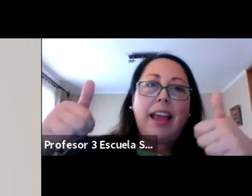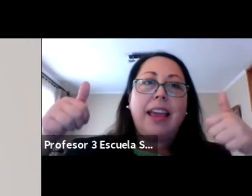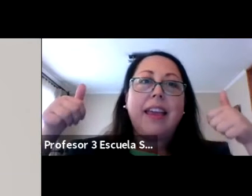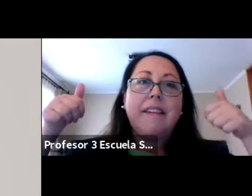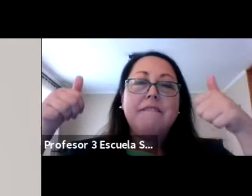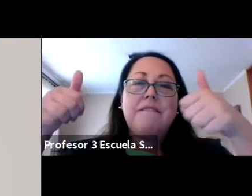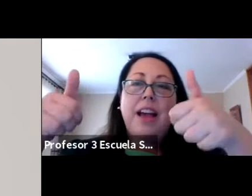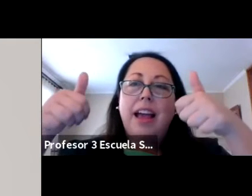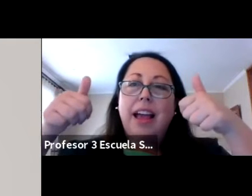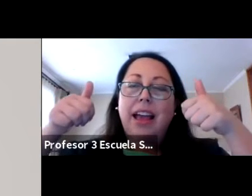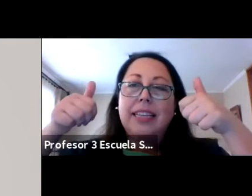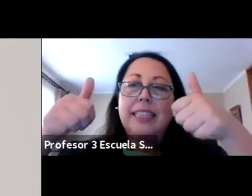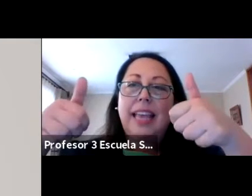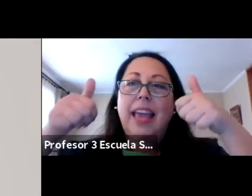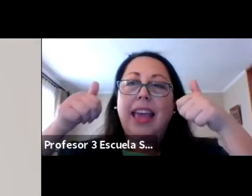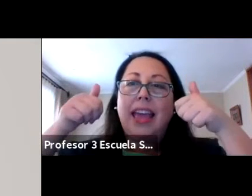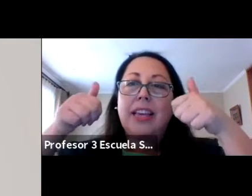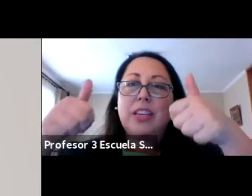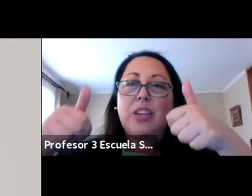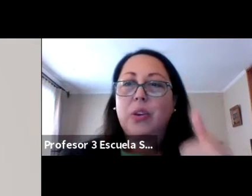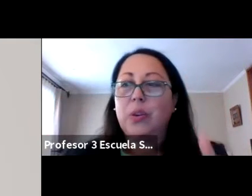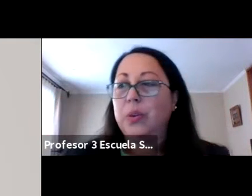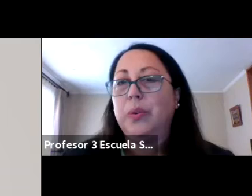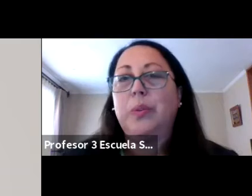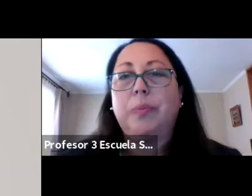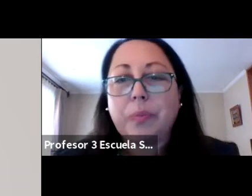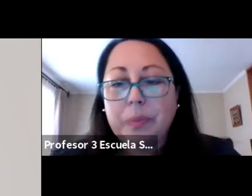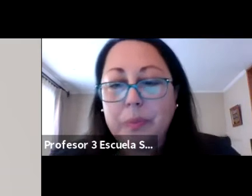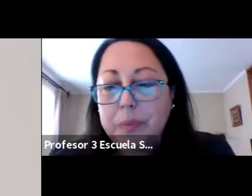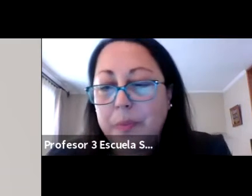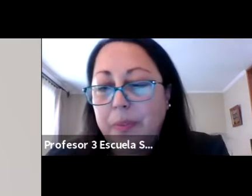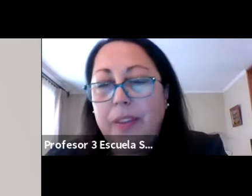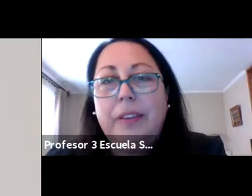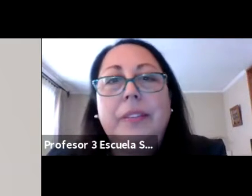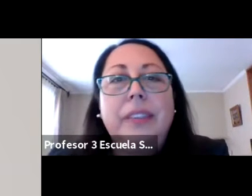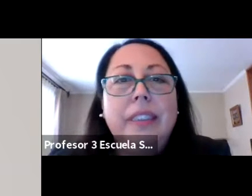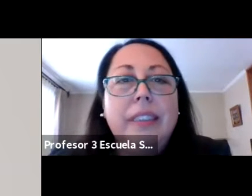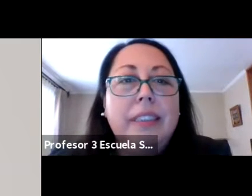Fine, fine, fine, thank you.